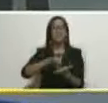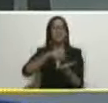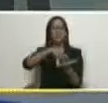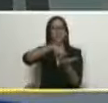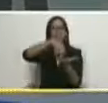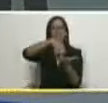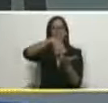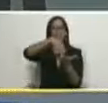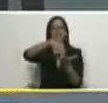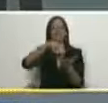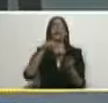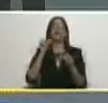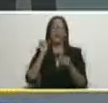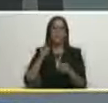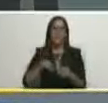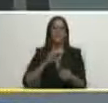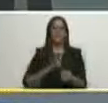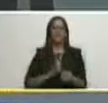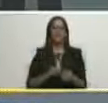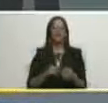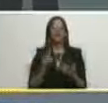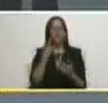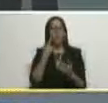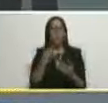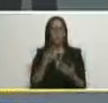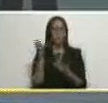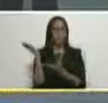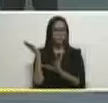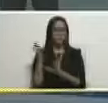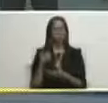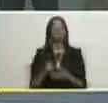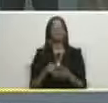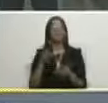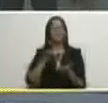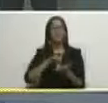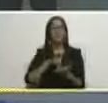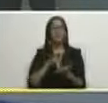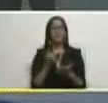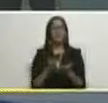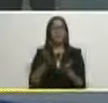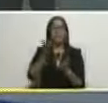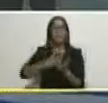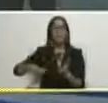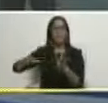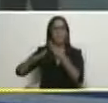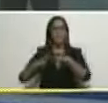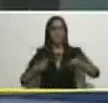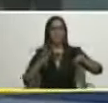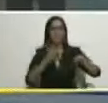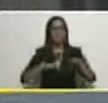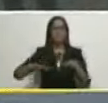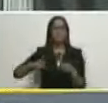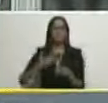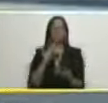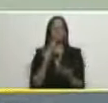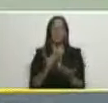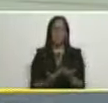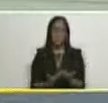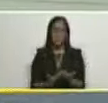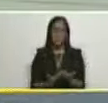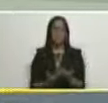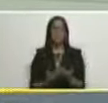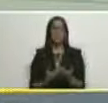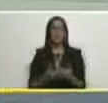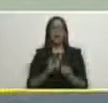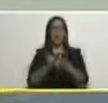presidente, también está ahora un velódromo y un centro de patinaje que le permite a las disciplinas